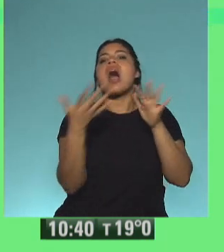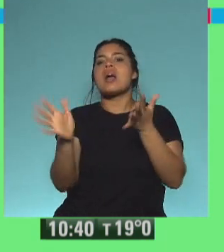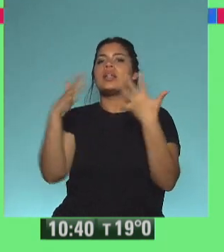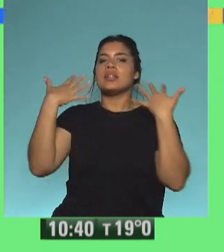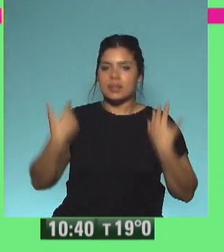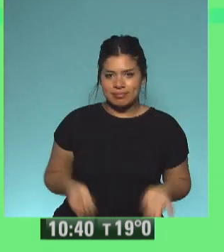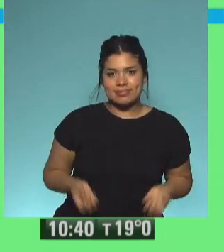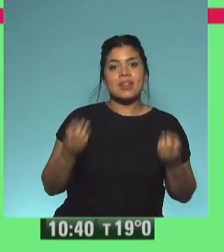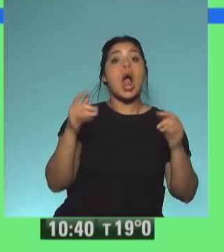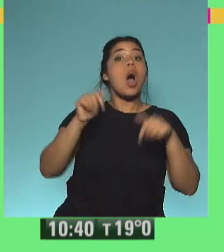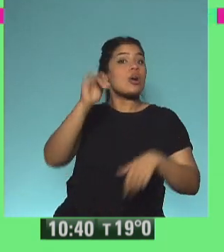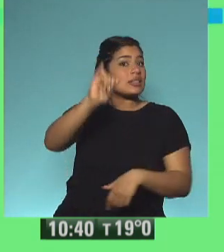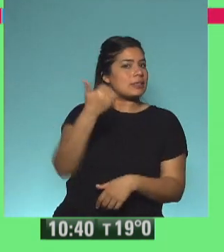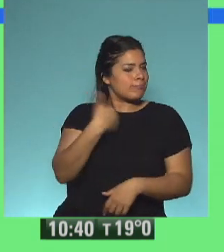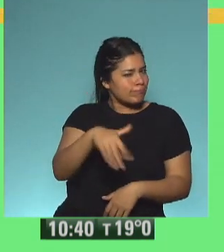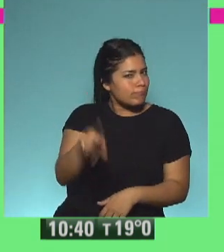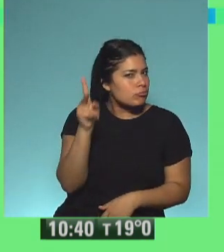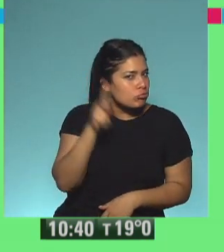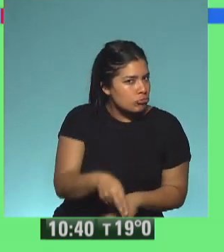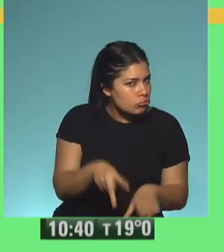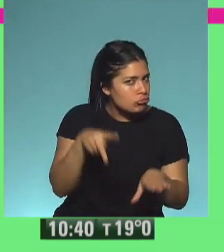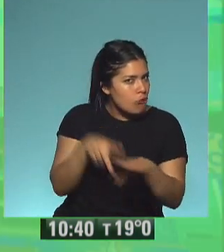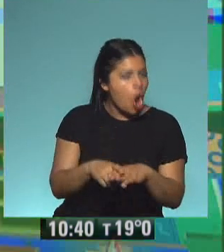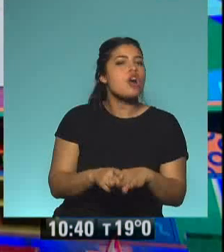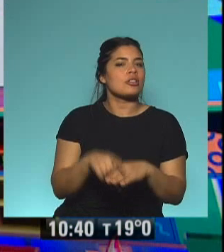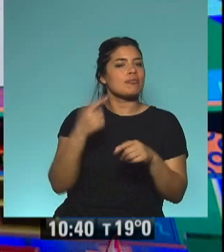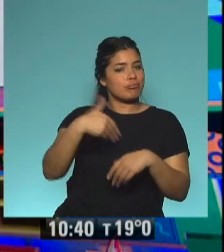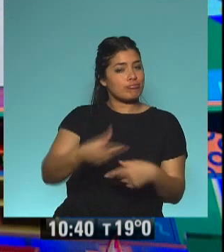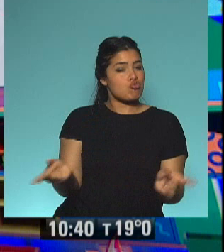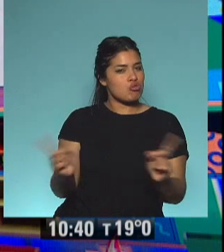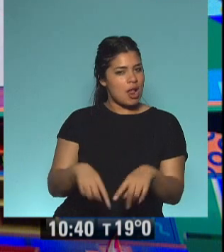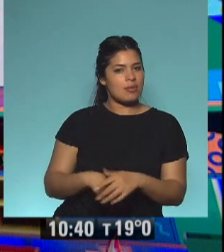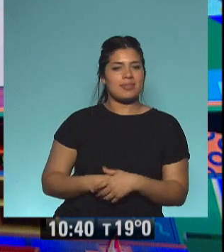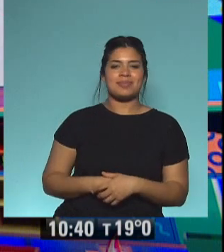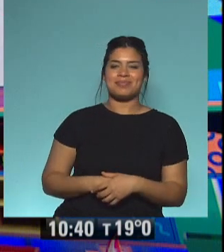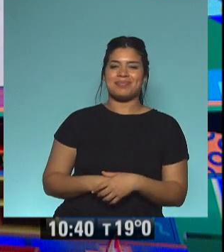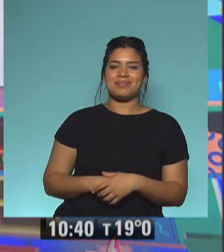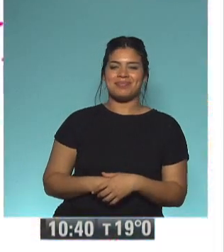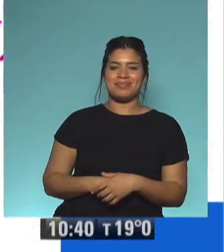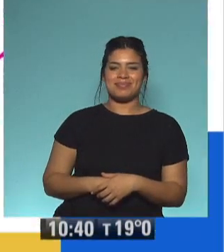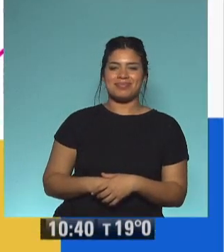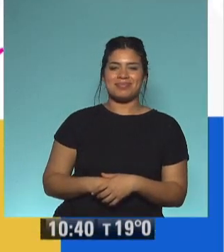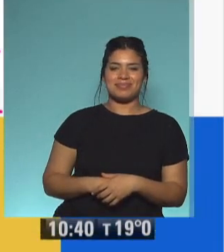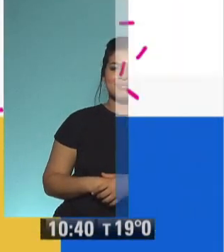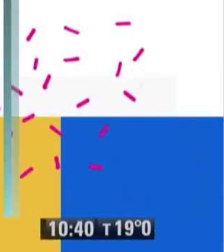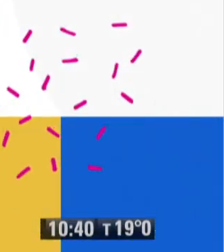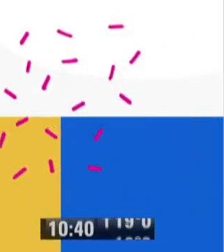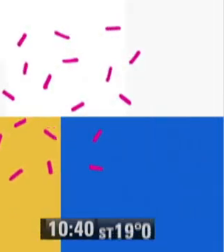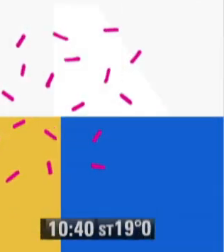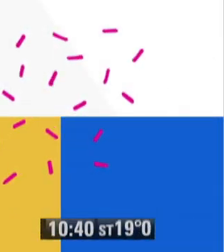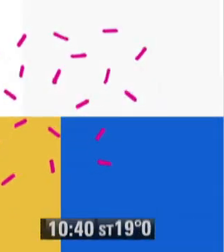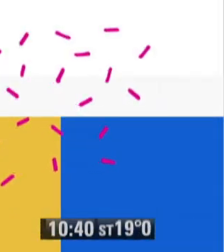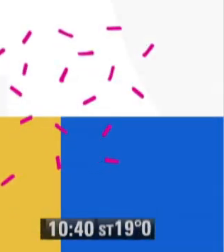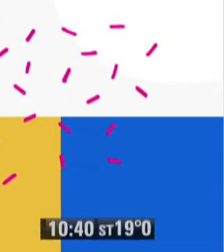Bueno, volando nos vamos a un corte, pero volando volvemos, no se vayan. Dame tu locura y volaré,